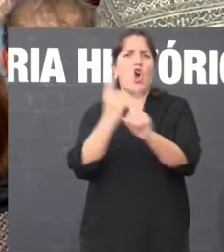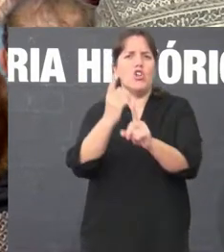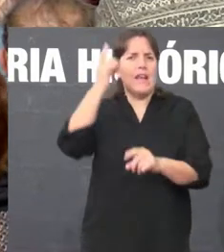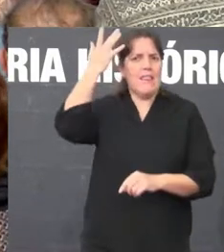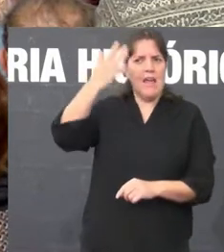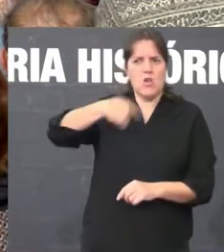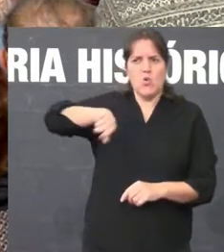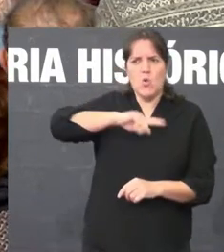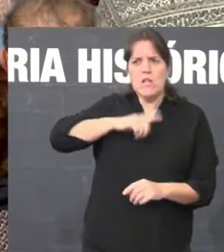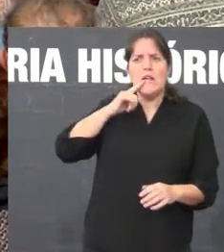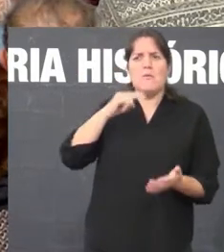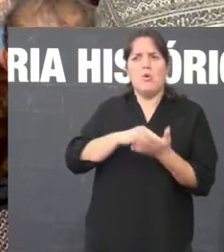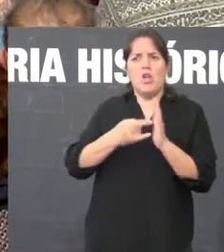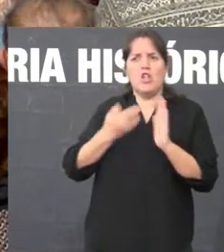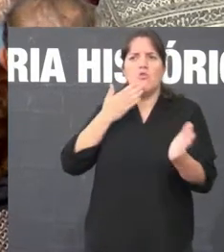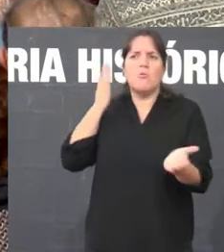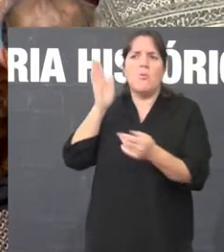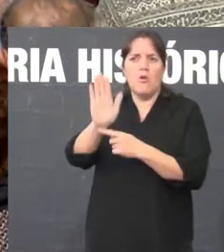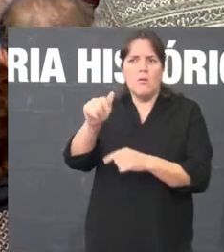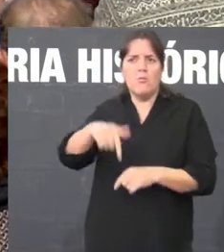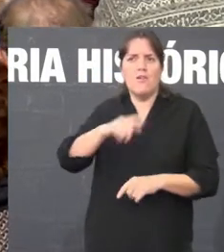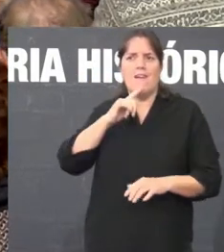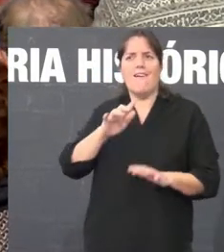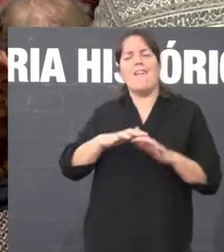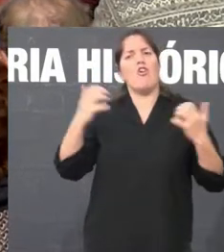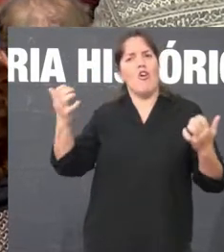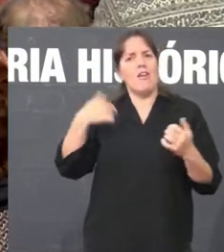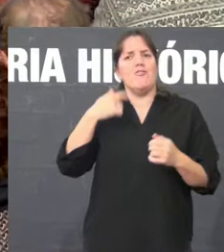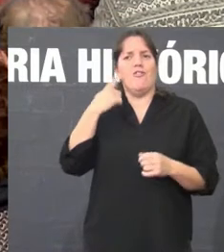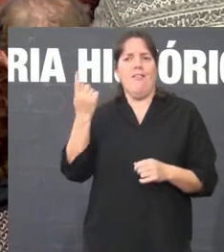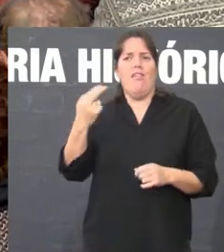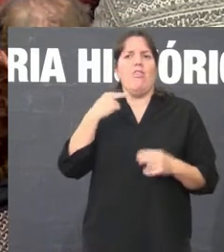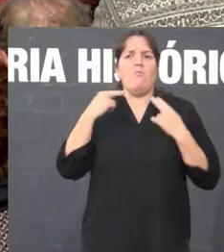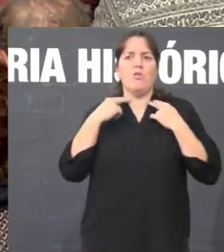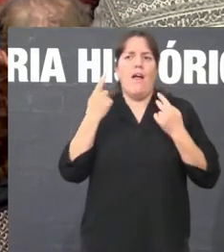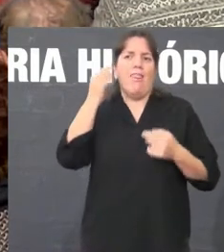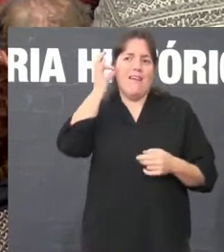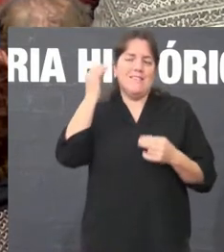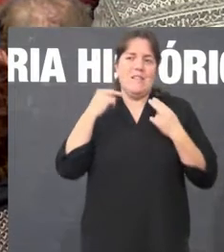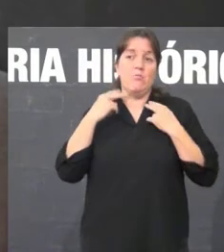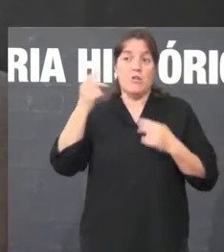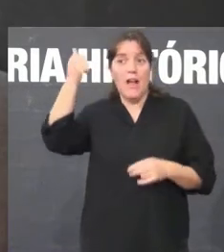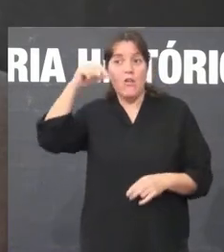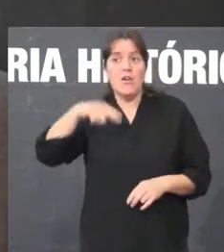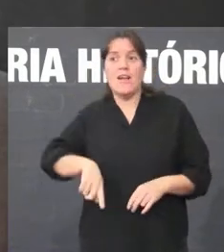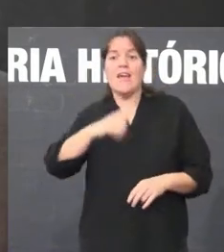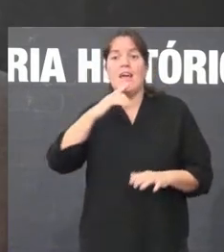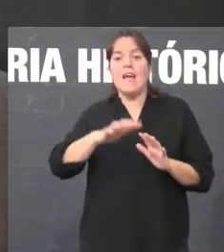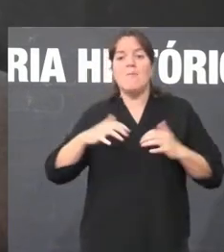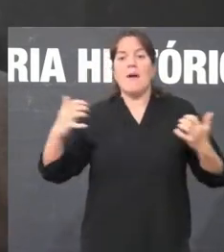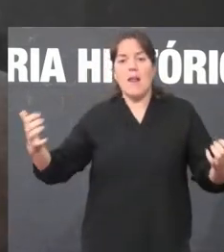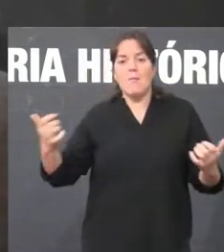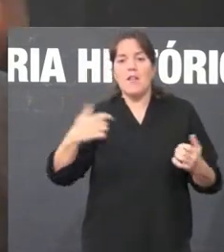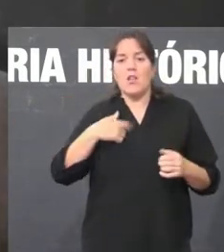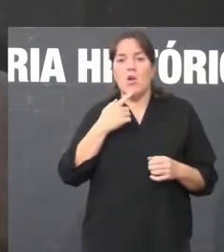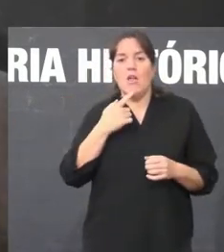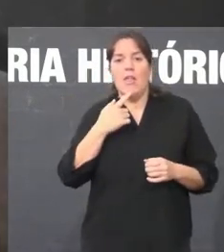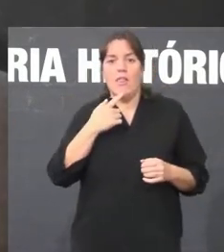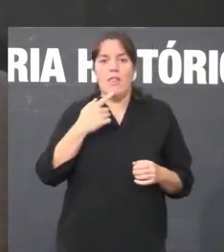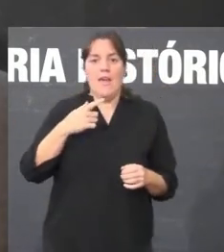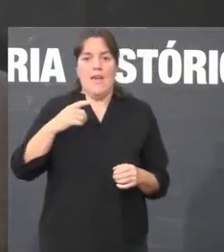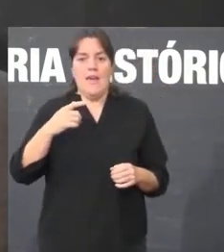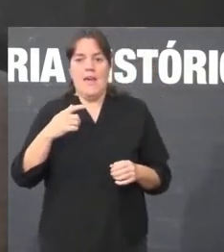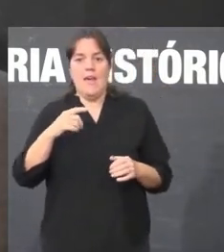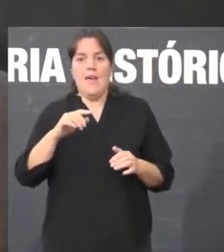nosos proxectos políticos no Congreso das Deputadas e dos Deputados, no Parlamento de Galiza tamén, a respecto do que